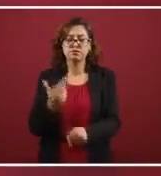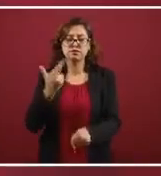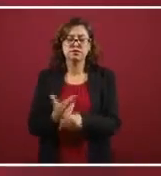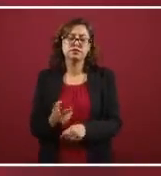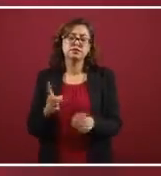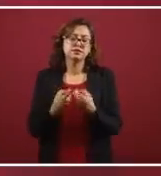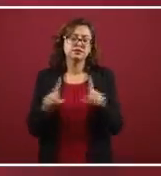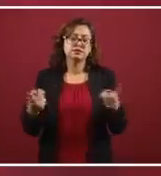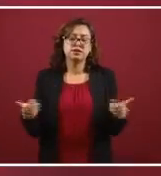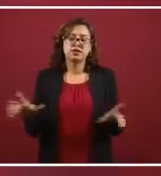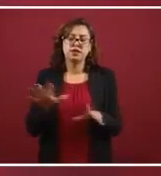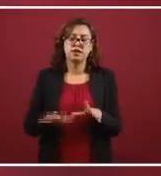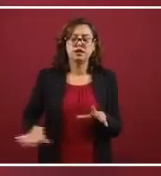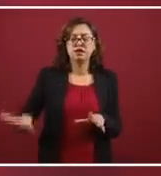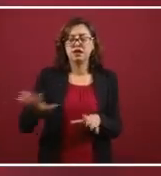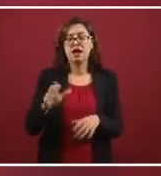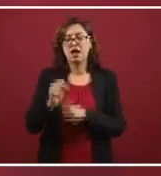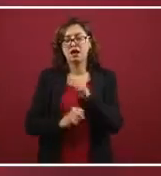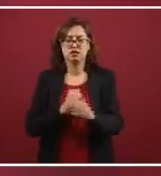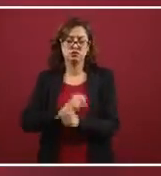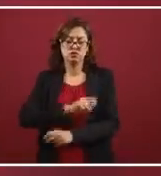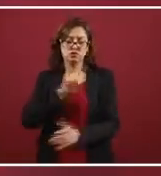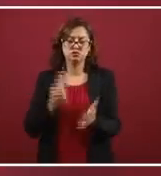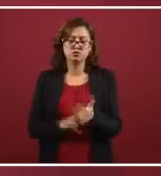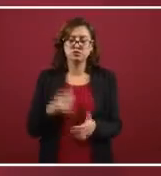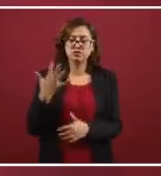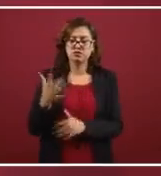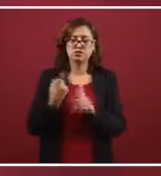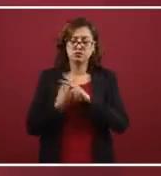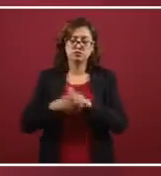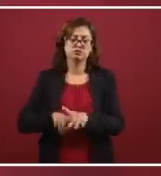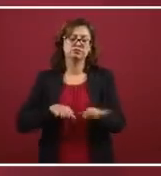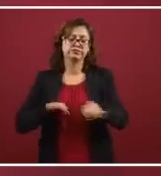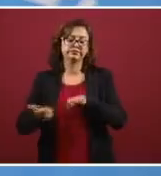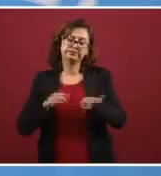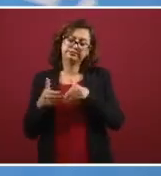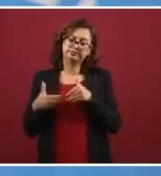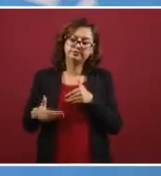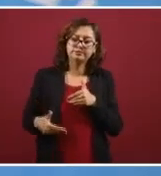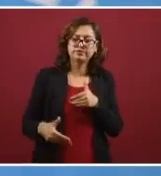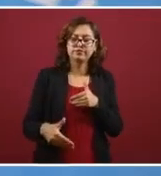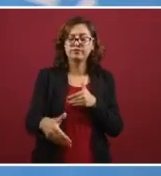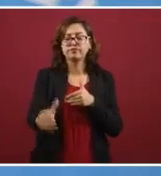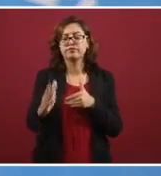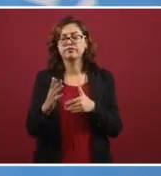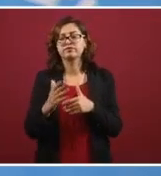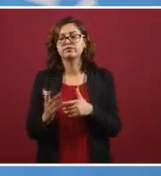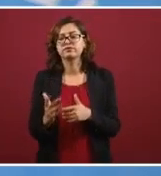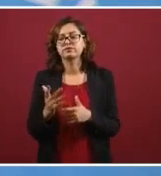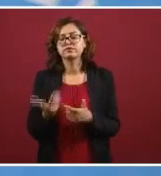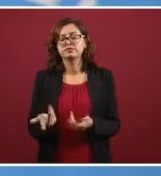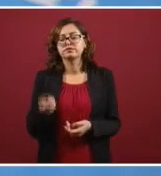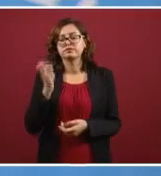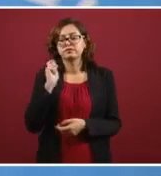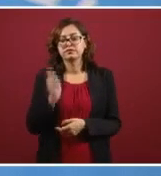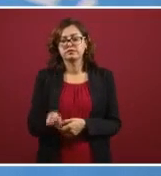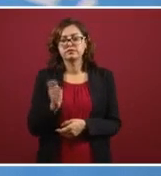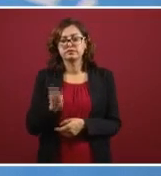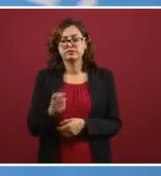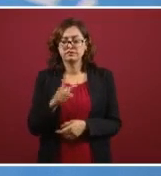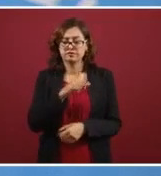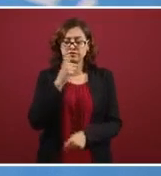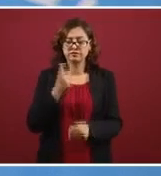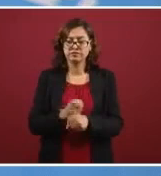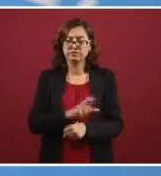año 2005 empezamos un camino. Empezamos un camino en ese momento con lo que nosotros llamamos el primer